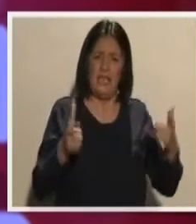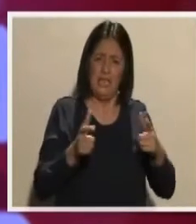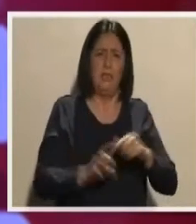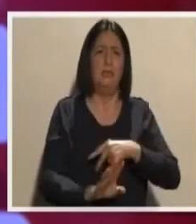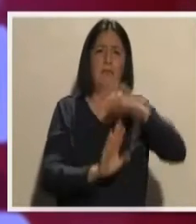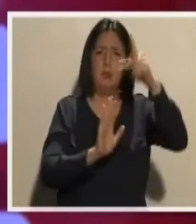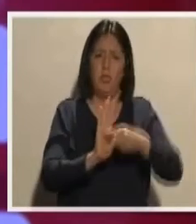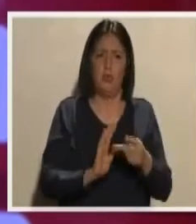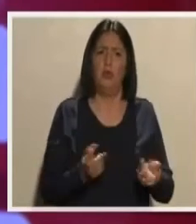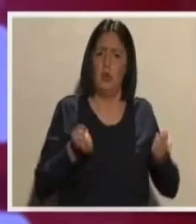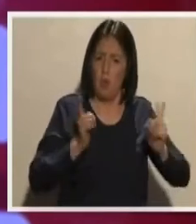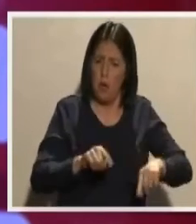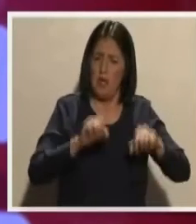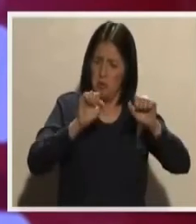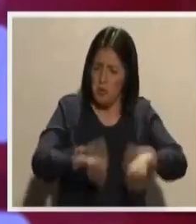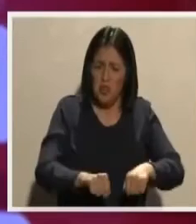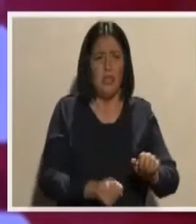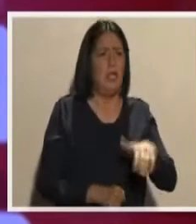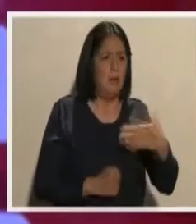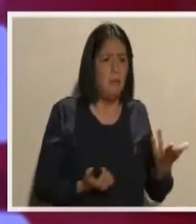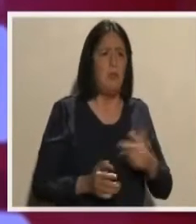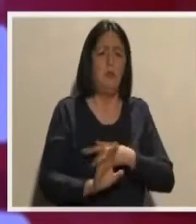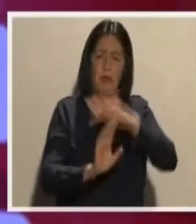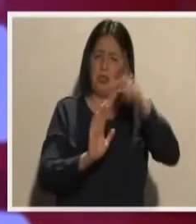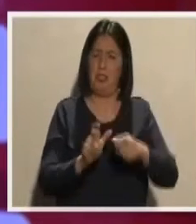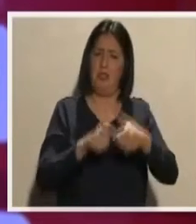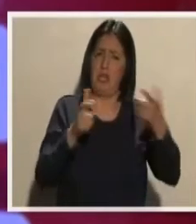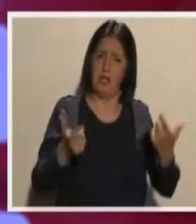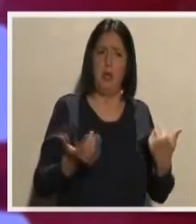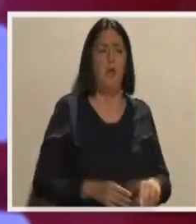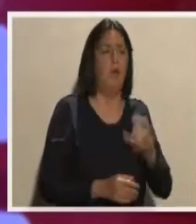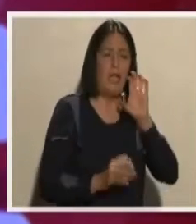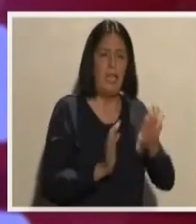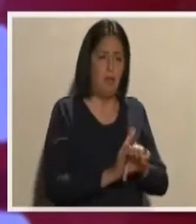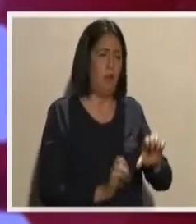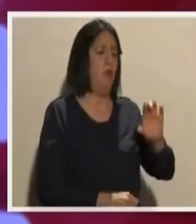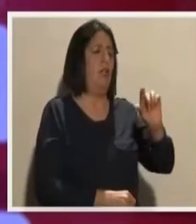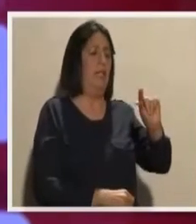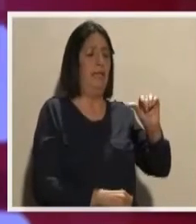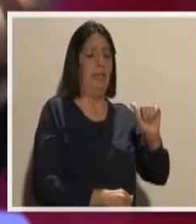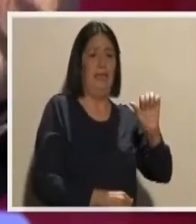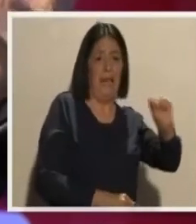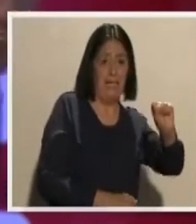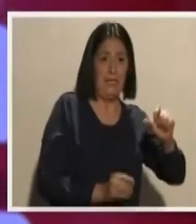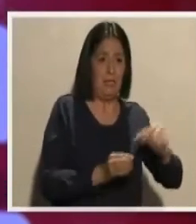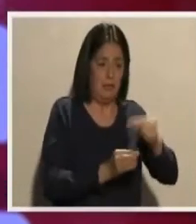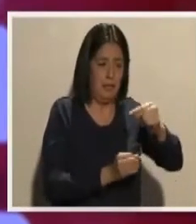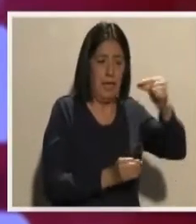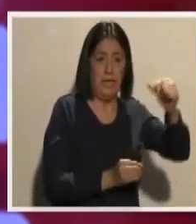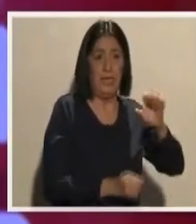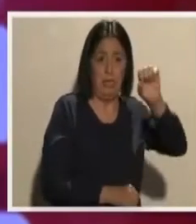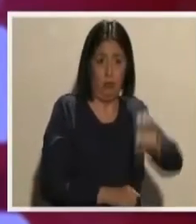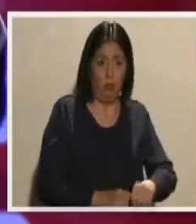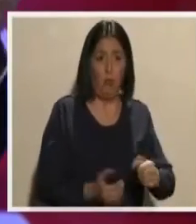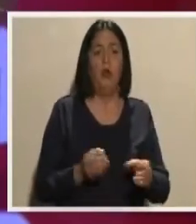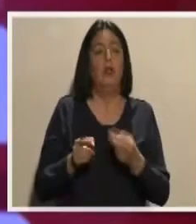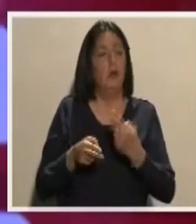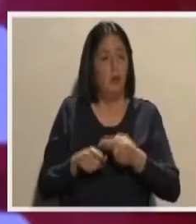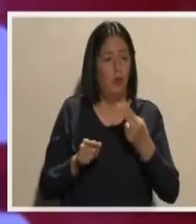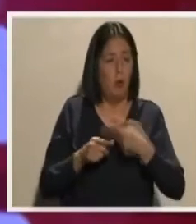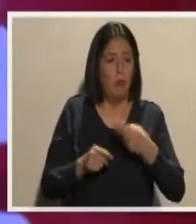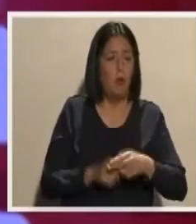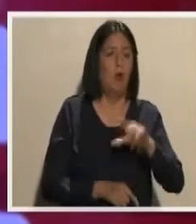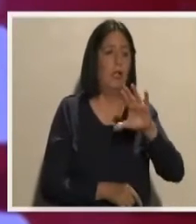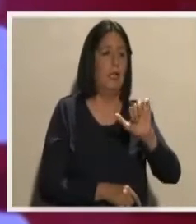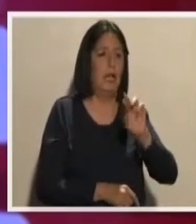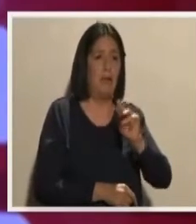Cada vez que ha habido grandes proyectos en el Perú, como el gas al sur, como Camisea, como